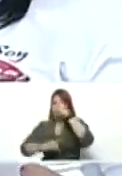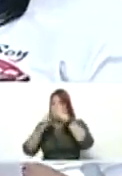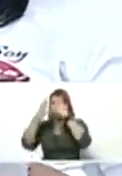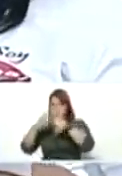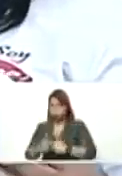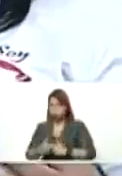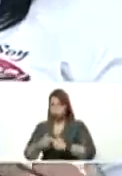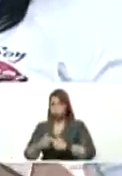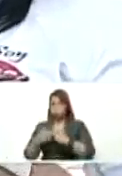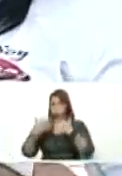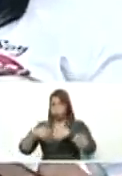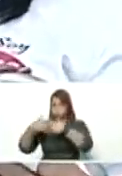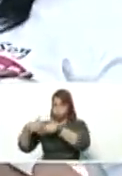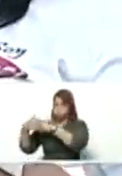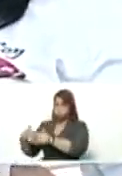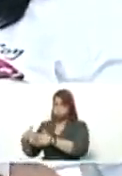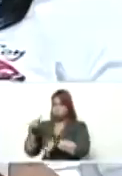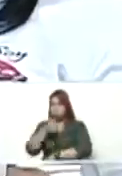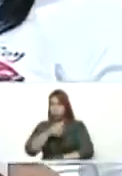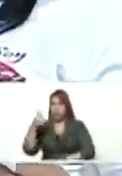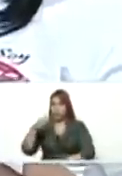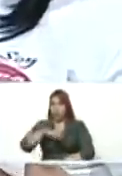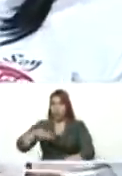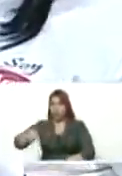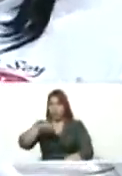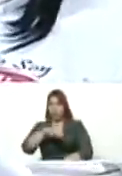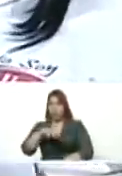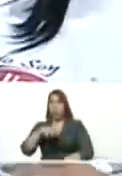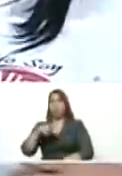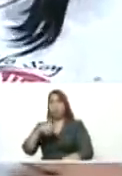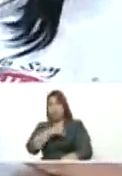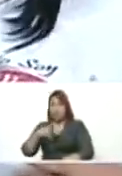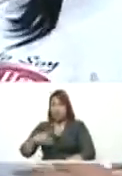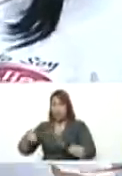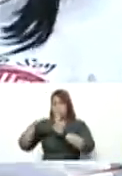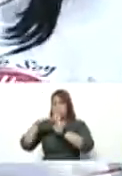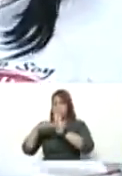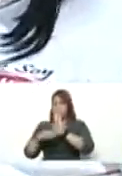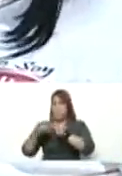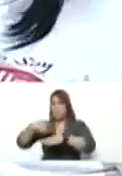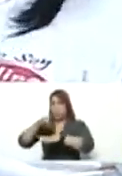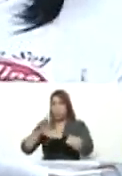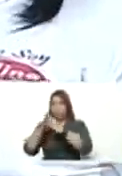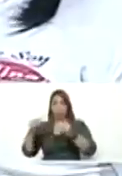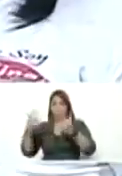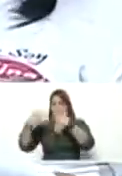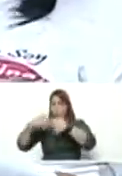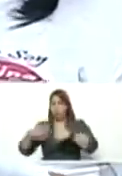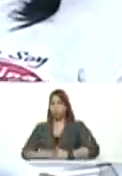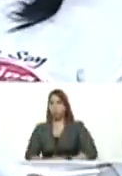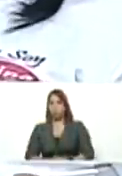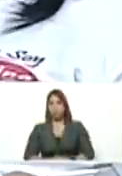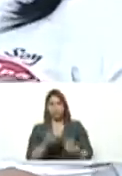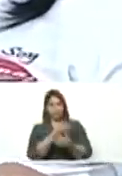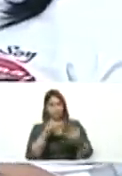aparato productivo de cada entidad, y por lo tanto queremos dejar ahí establecido ese protagonismo en todas las instancias. Correcto.